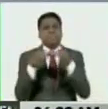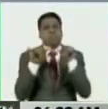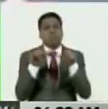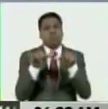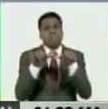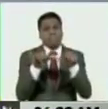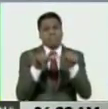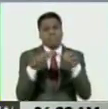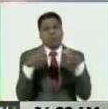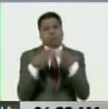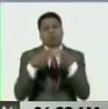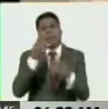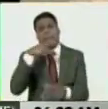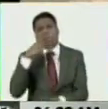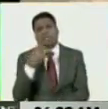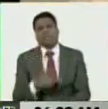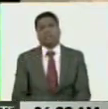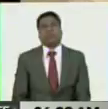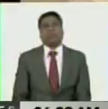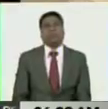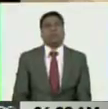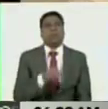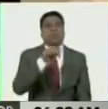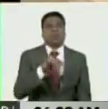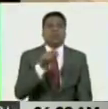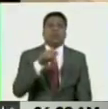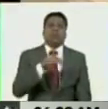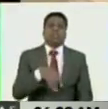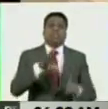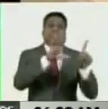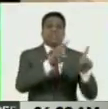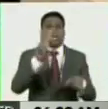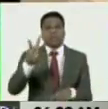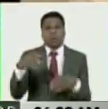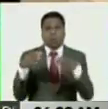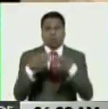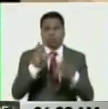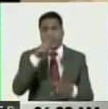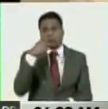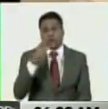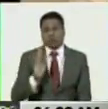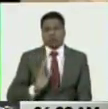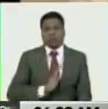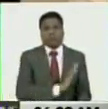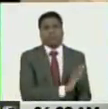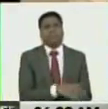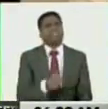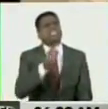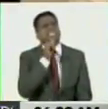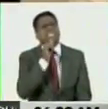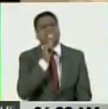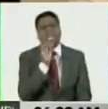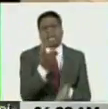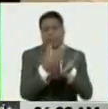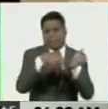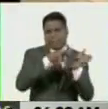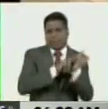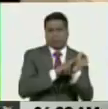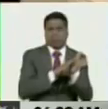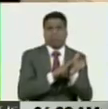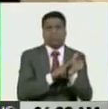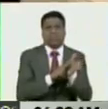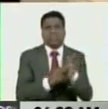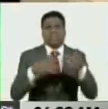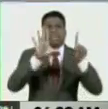proceso de renovación. Por eso es que hoy en día tenemos 62. ¿Quiénes están renovados en este momento según esas últimas elecciones del 6 de diciembre? Es